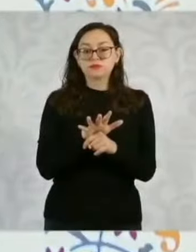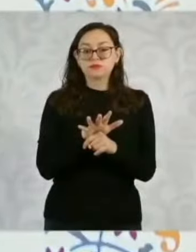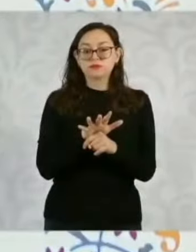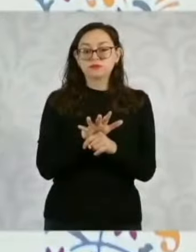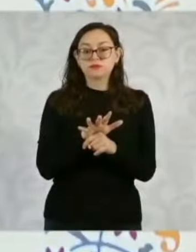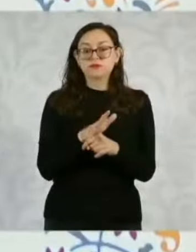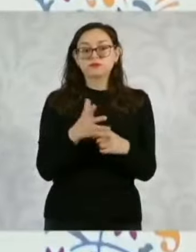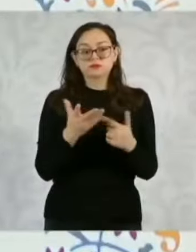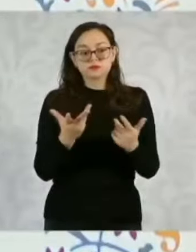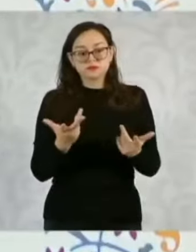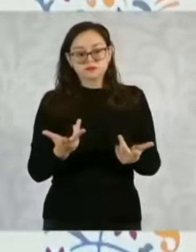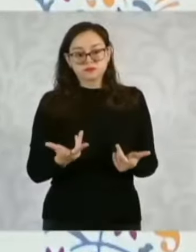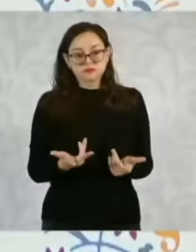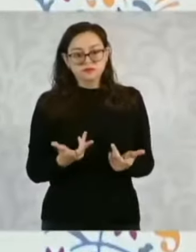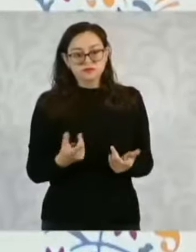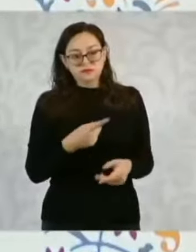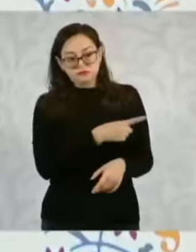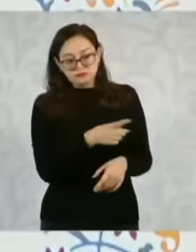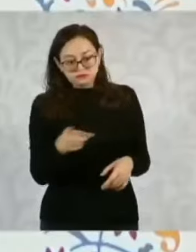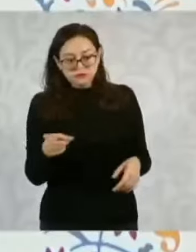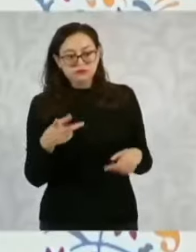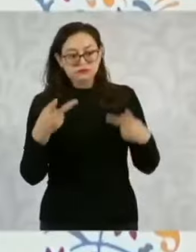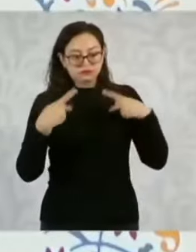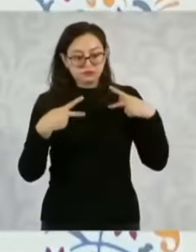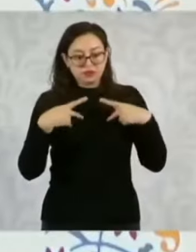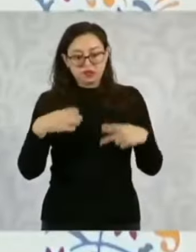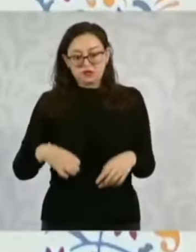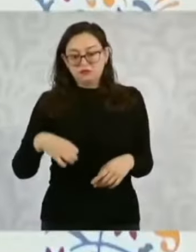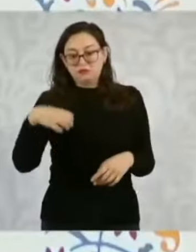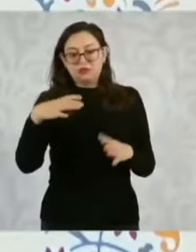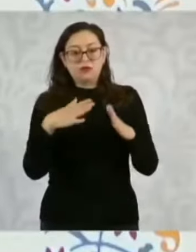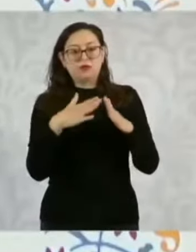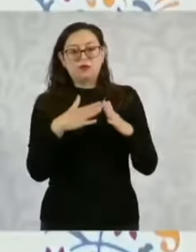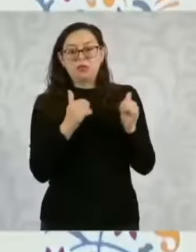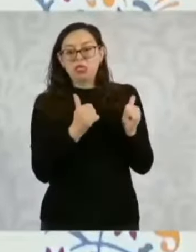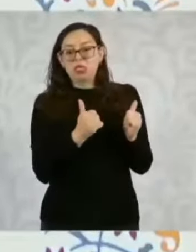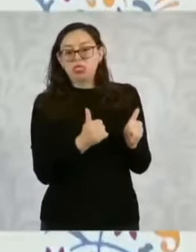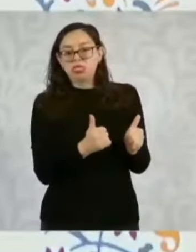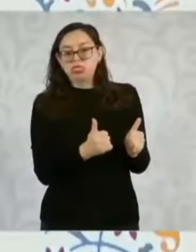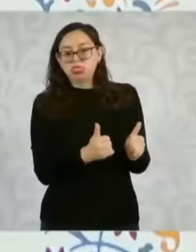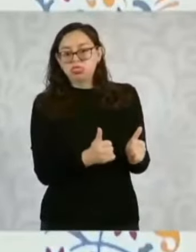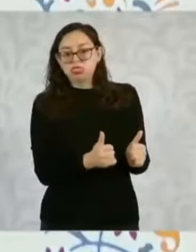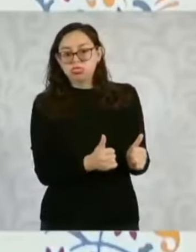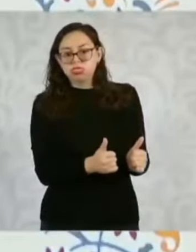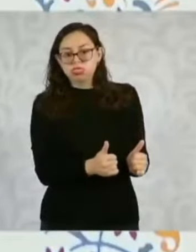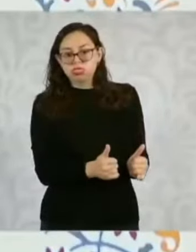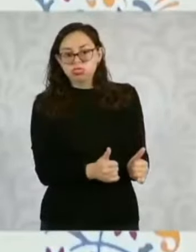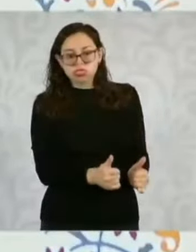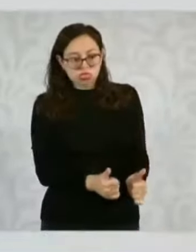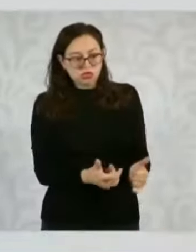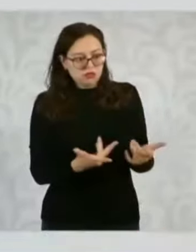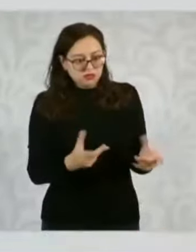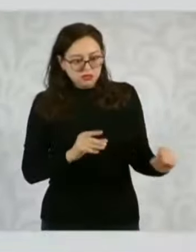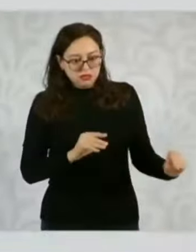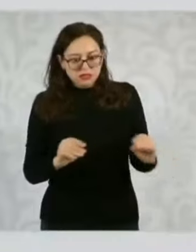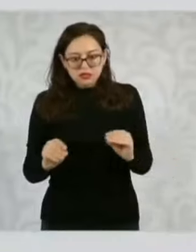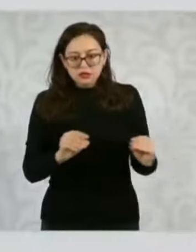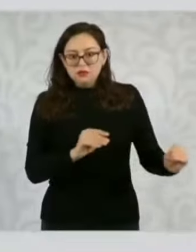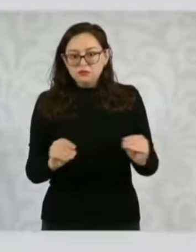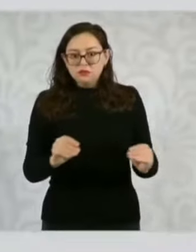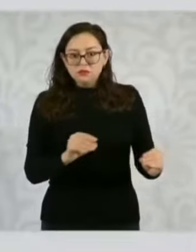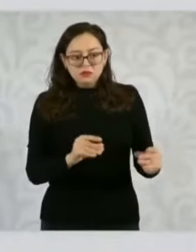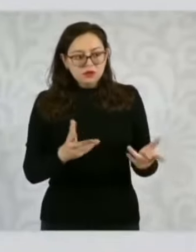enfocar la movilidad de los adultos mayores. Los adultos mayores frecuentemente tienen un problema de movilidad